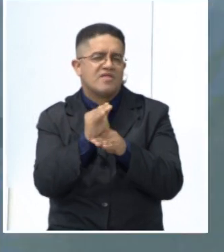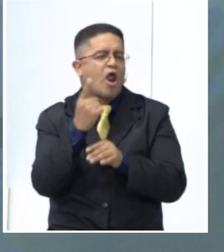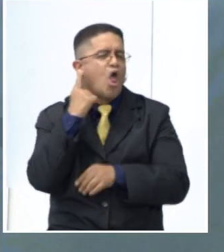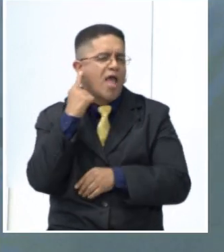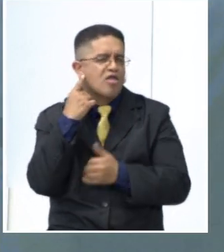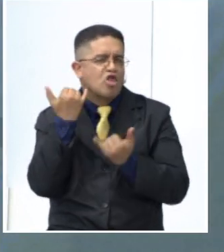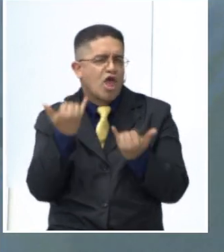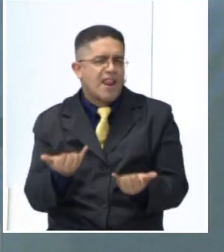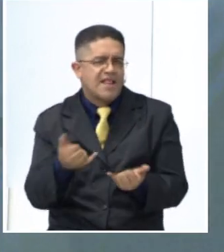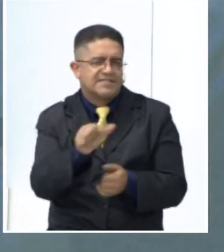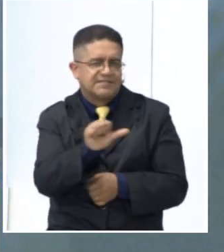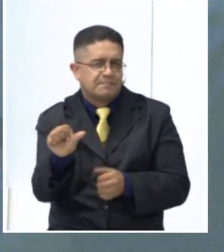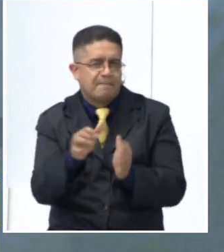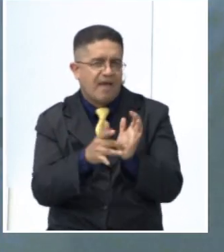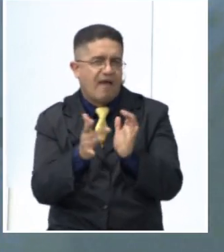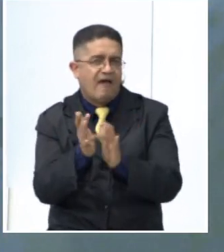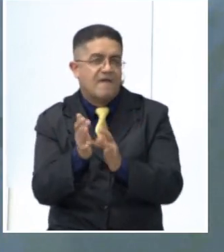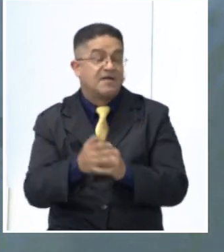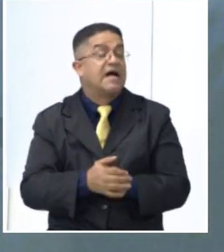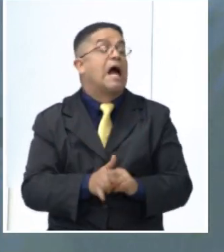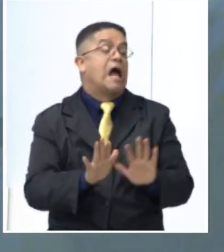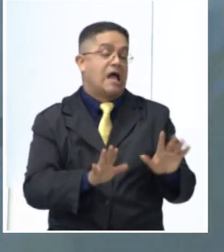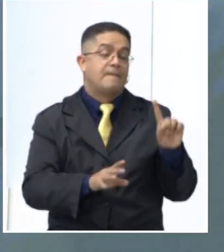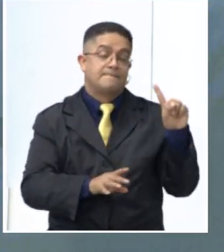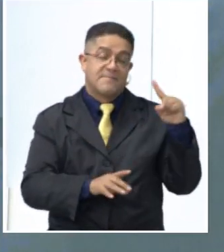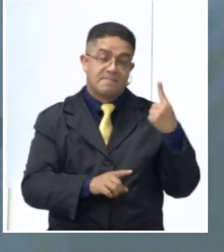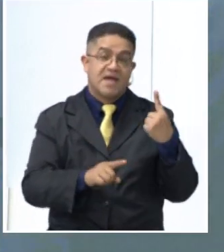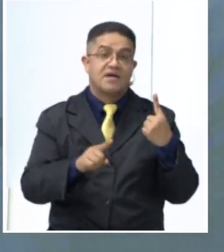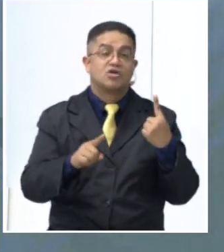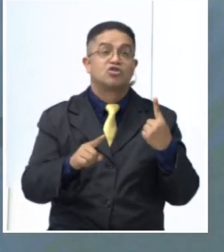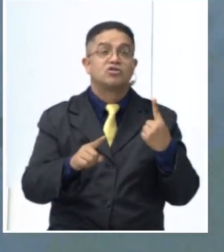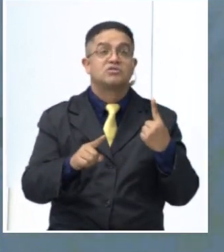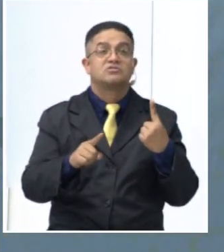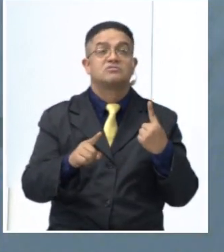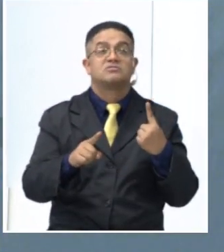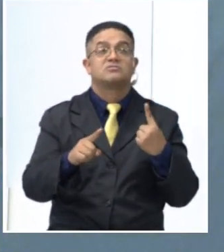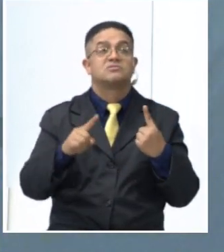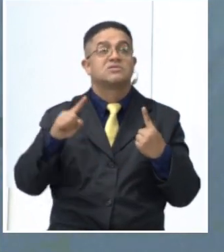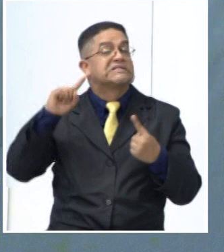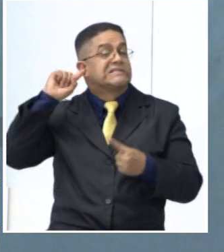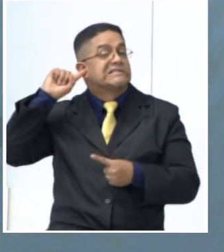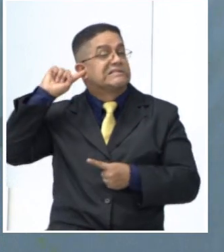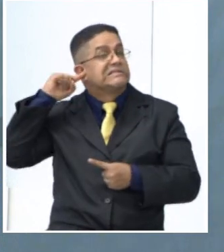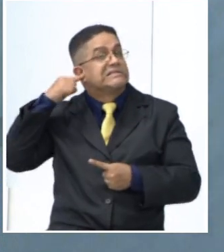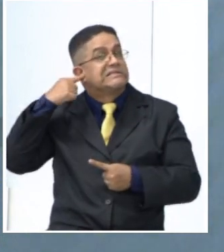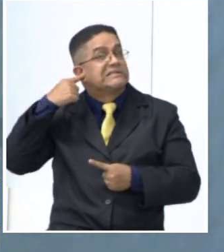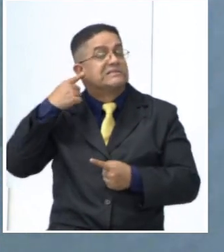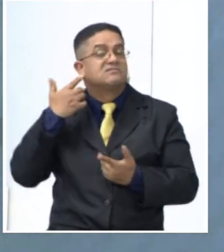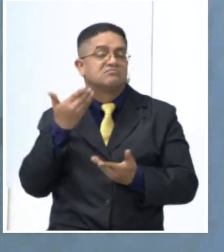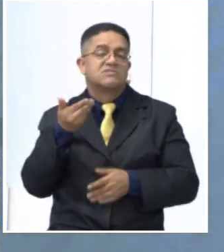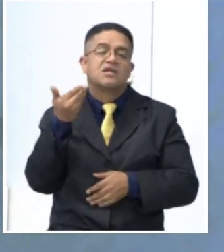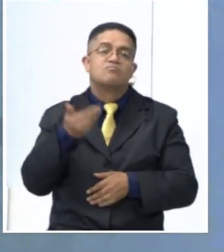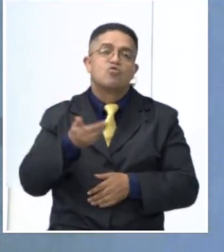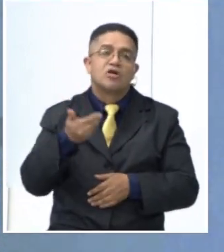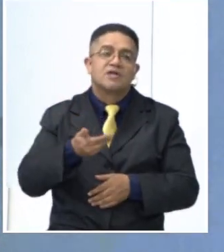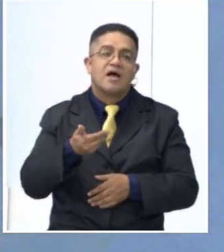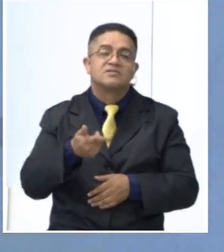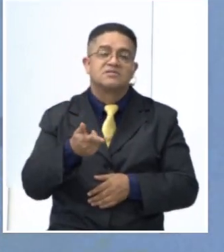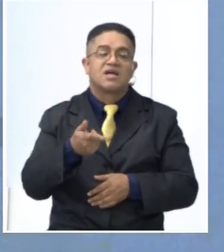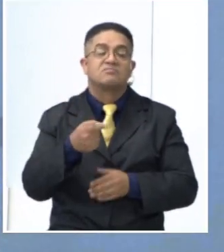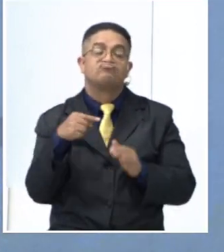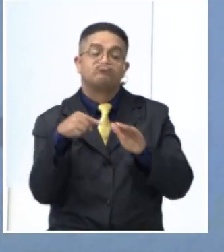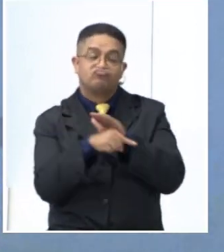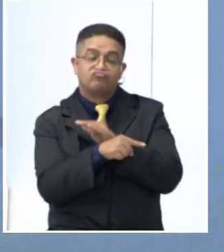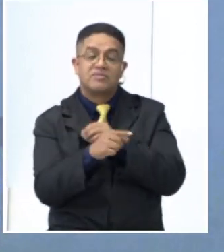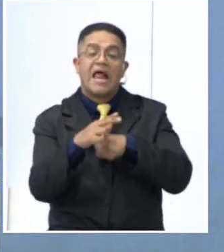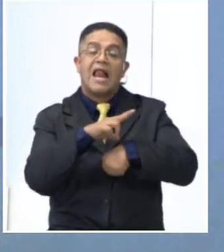Santa? Bueno, para cuidar el oído en Semana Santa, primero, si produce mucho tapón de cera, pues es indispensable que se realice una limpieza de